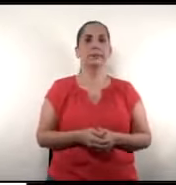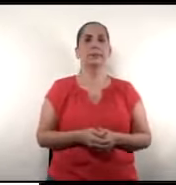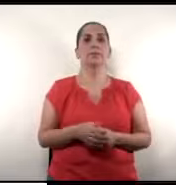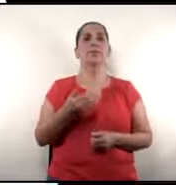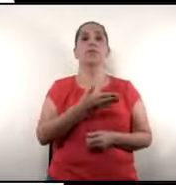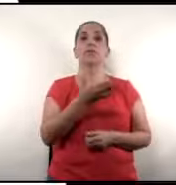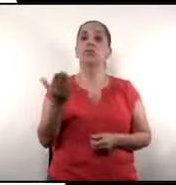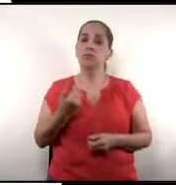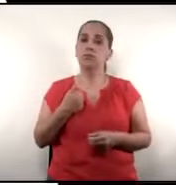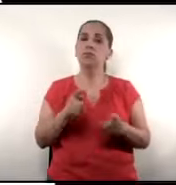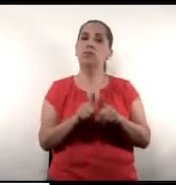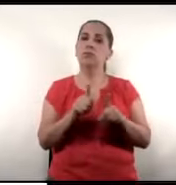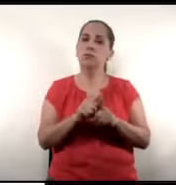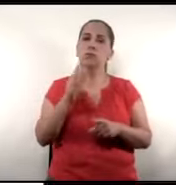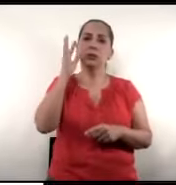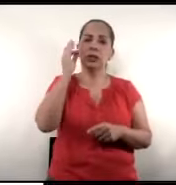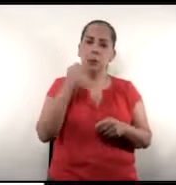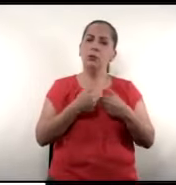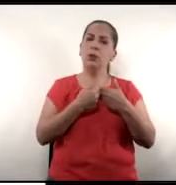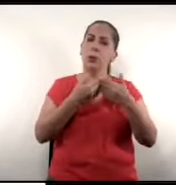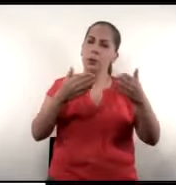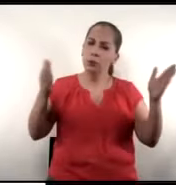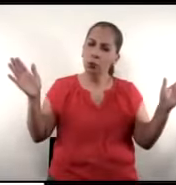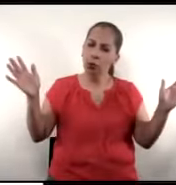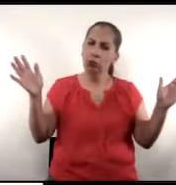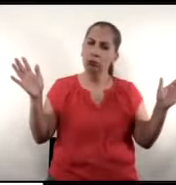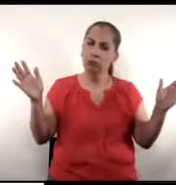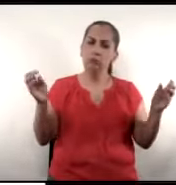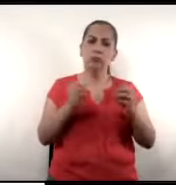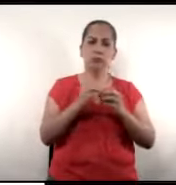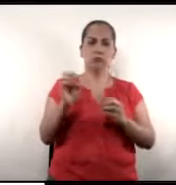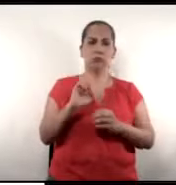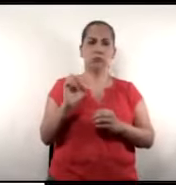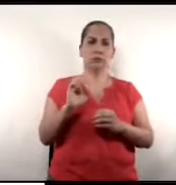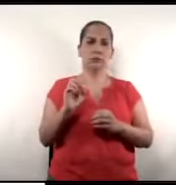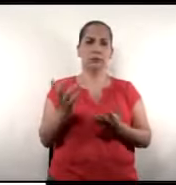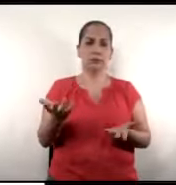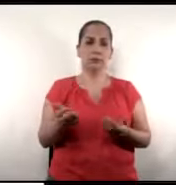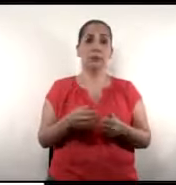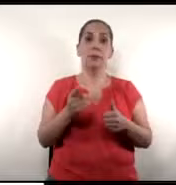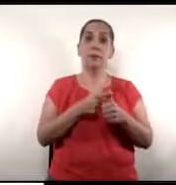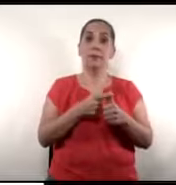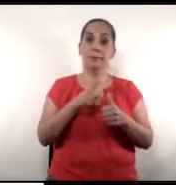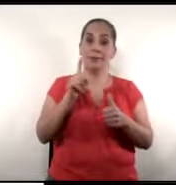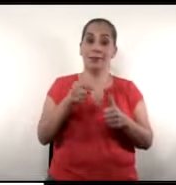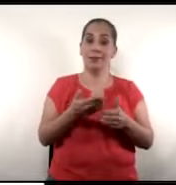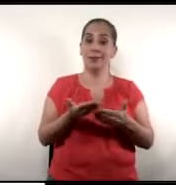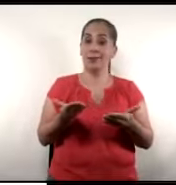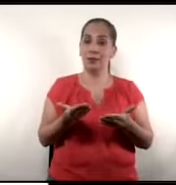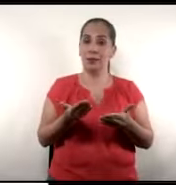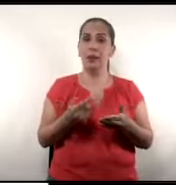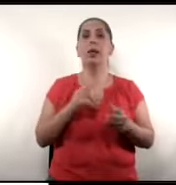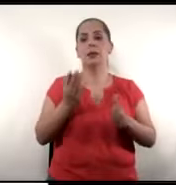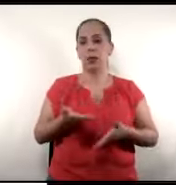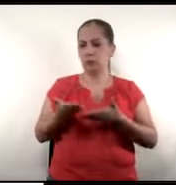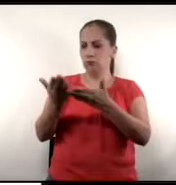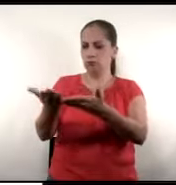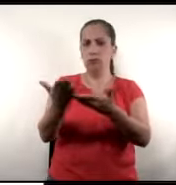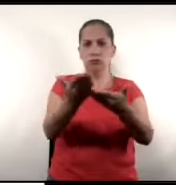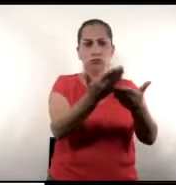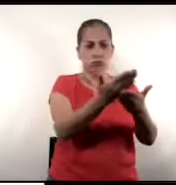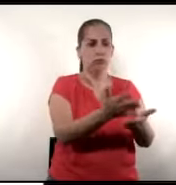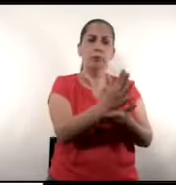Nosotros también creemos en la apertura en la generación eléctrica. Como principio, se debe permitir la generación del